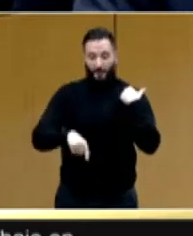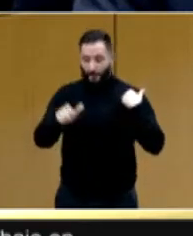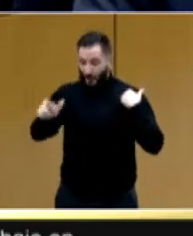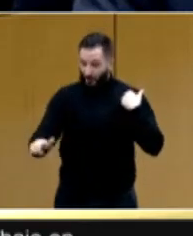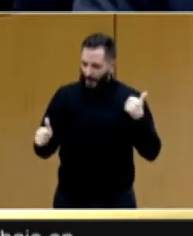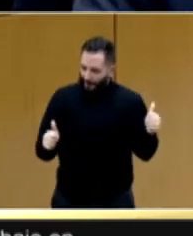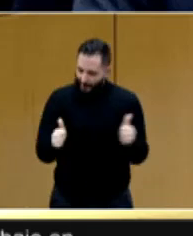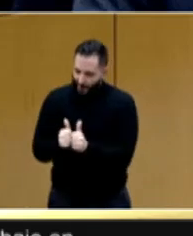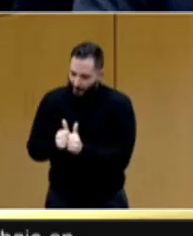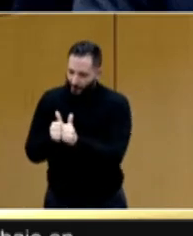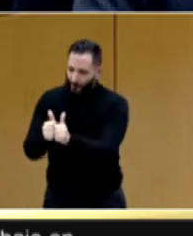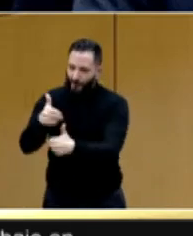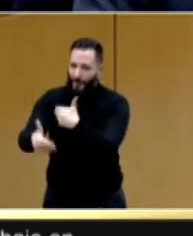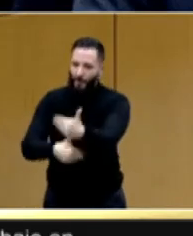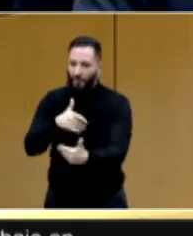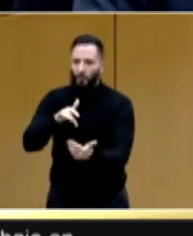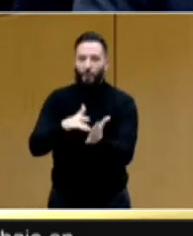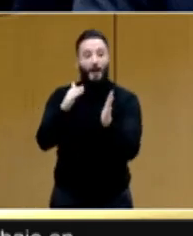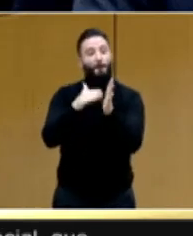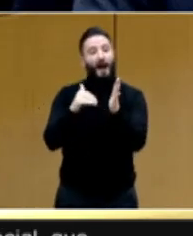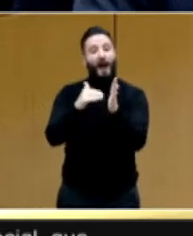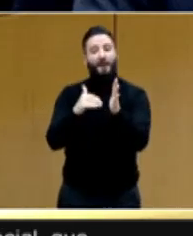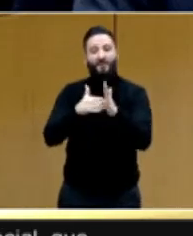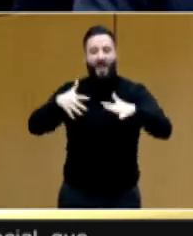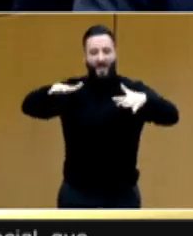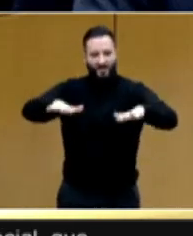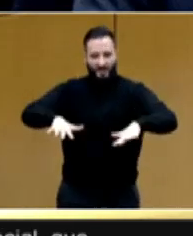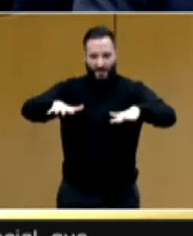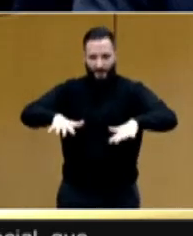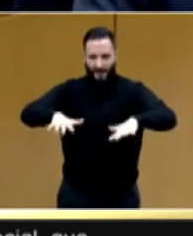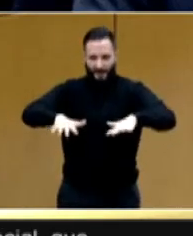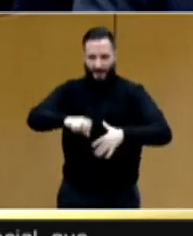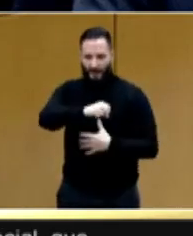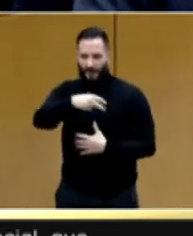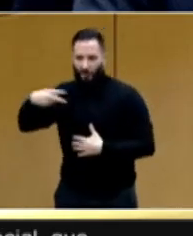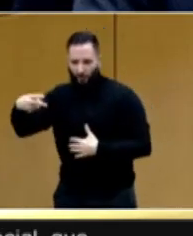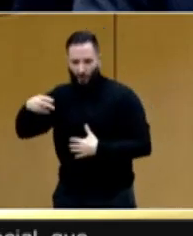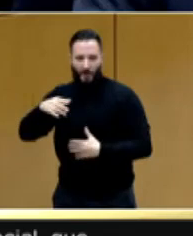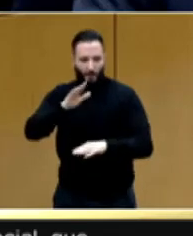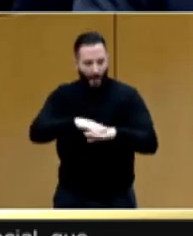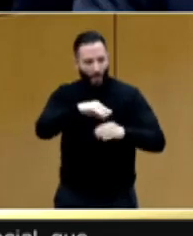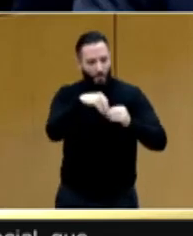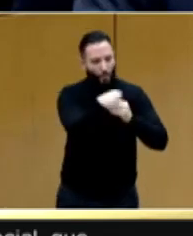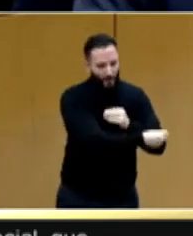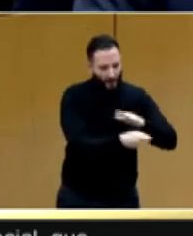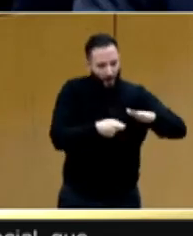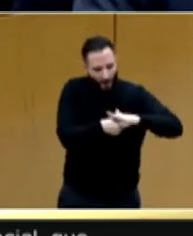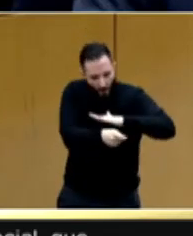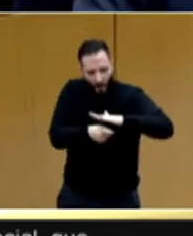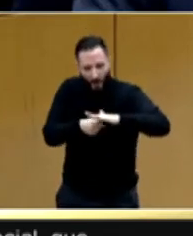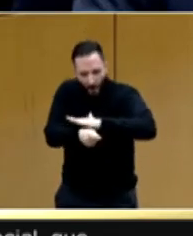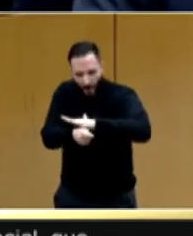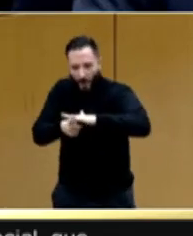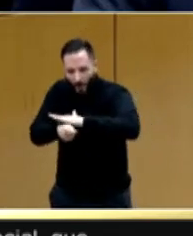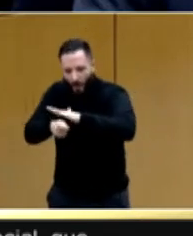la media en Valencia han sido 10 meses de resolución desde que se presenta la documentación hasta que pues